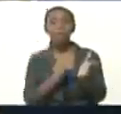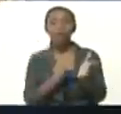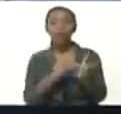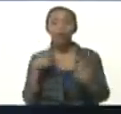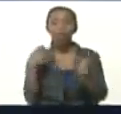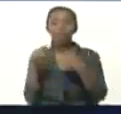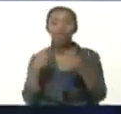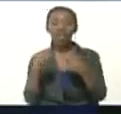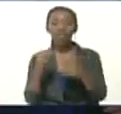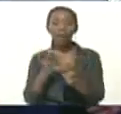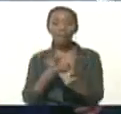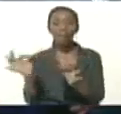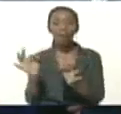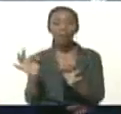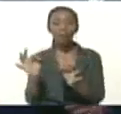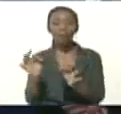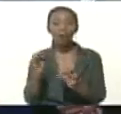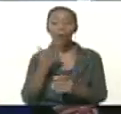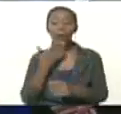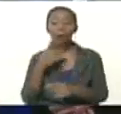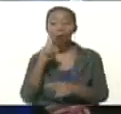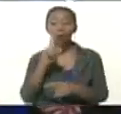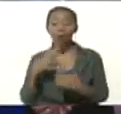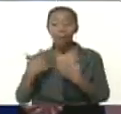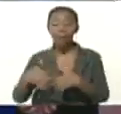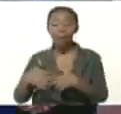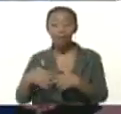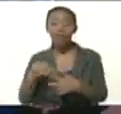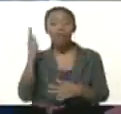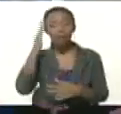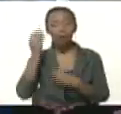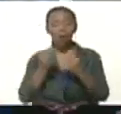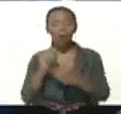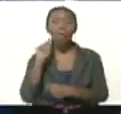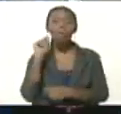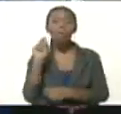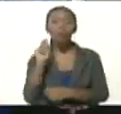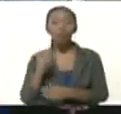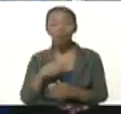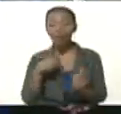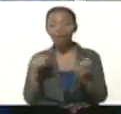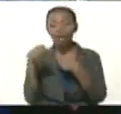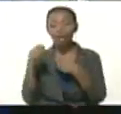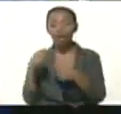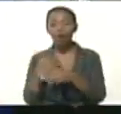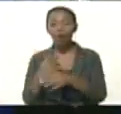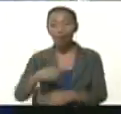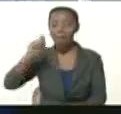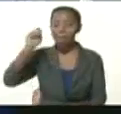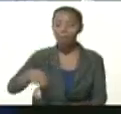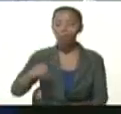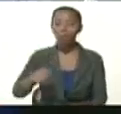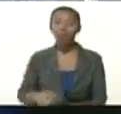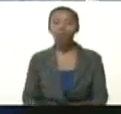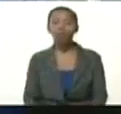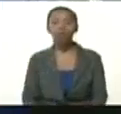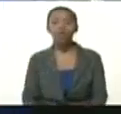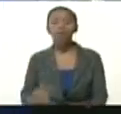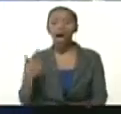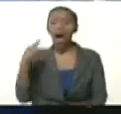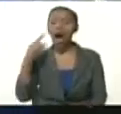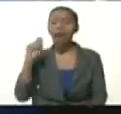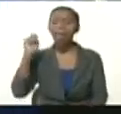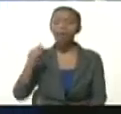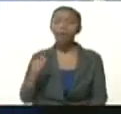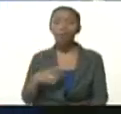de venta. Todo el que tiene un comercio sabe que es un punto de venta, ¿verdad? Correcto. Uno va por la calle y hay una gente con unos aguacates, tenemos punto, dice. Y